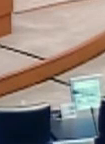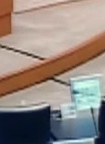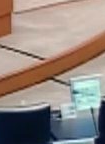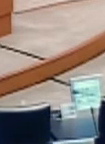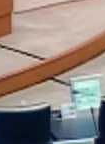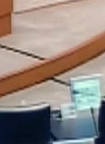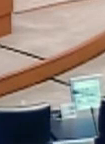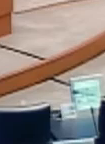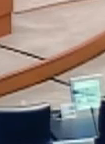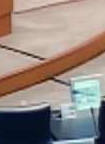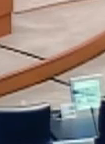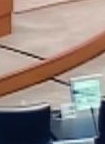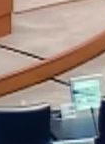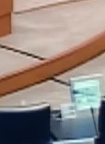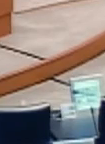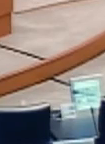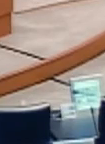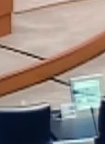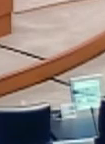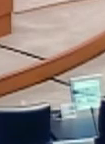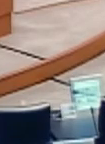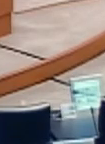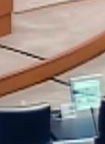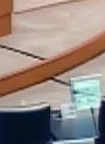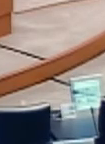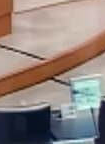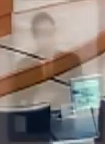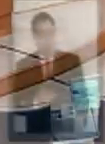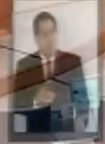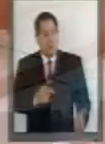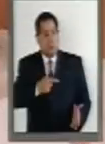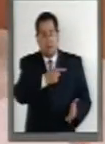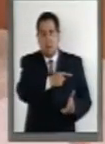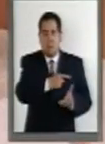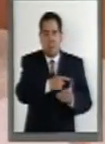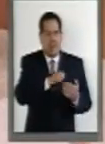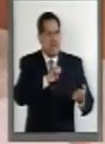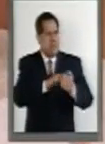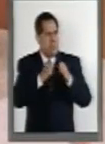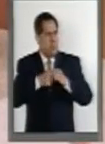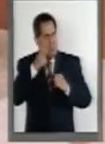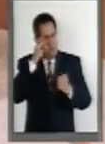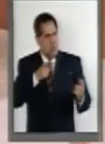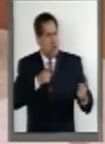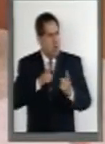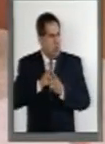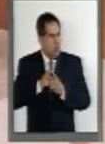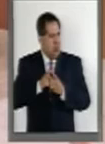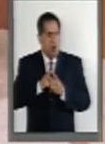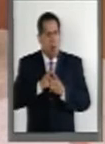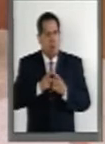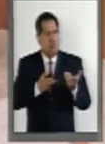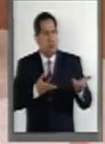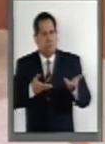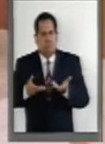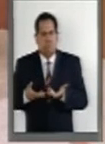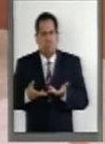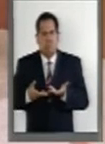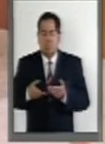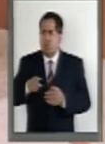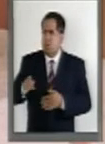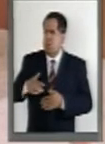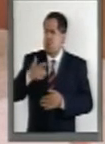Peña Nieto invitó al enemigo de México. Lo recibió cuando él